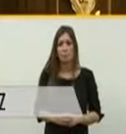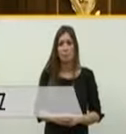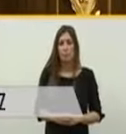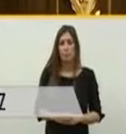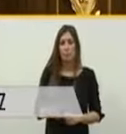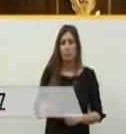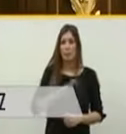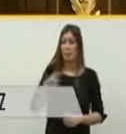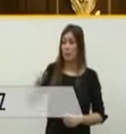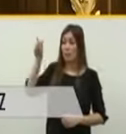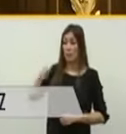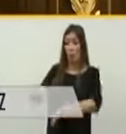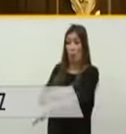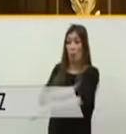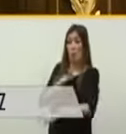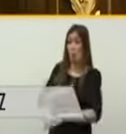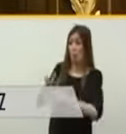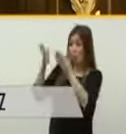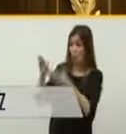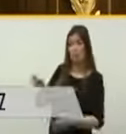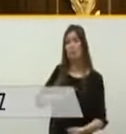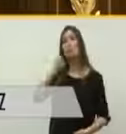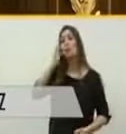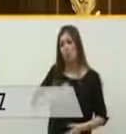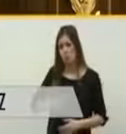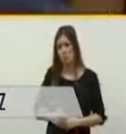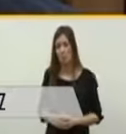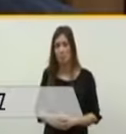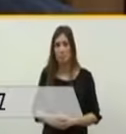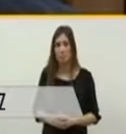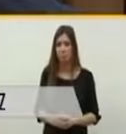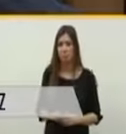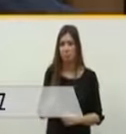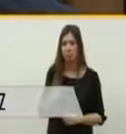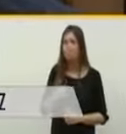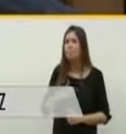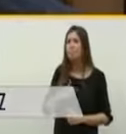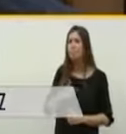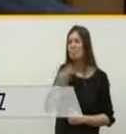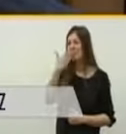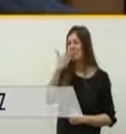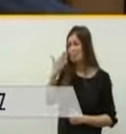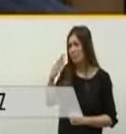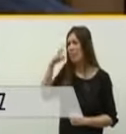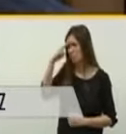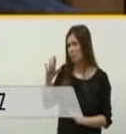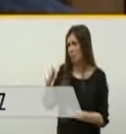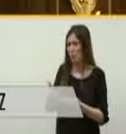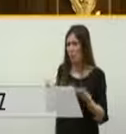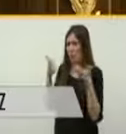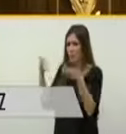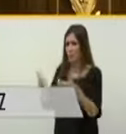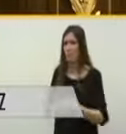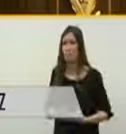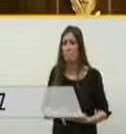Gobierno en funciones, señor Rajoy, se lo voy a decir con todo respeto. Una sesión de